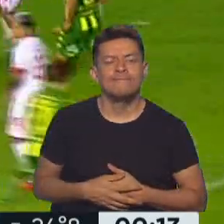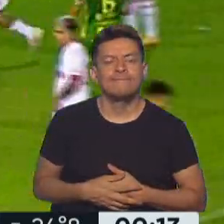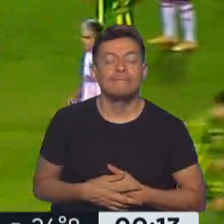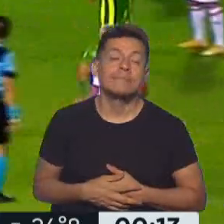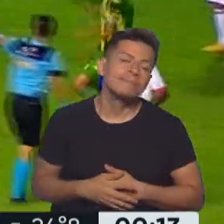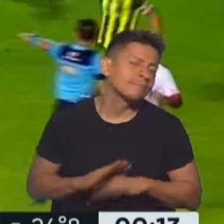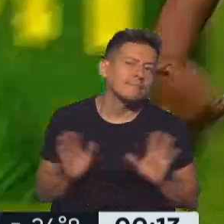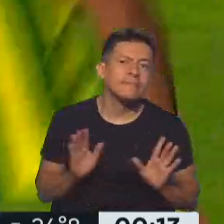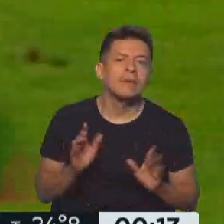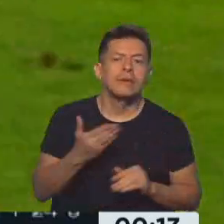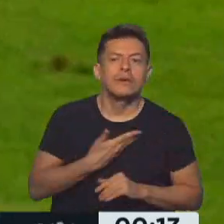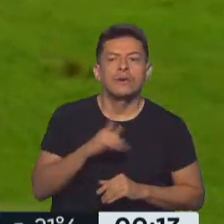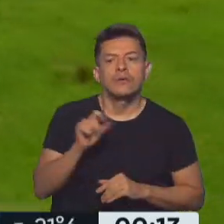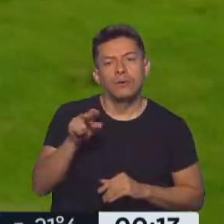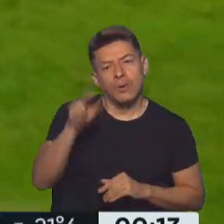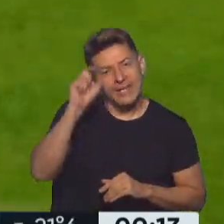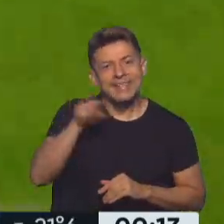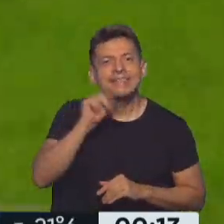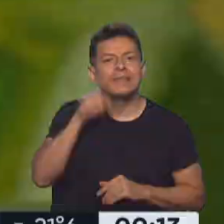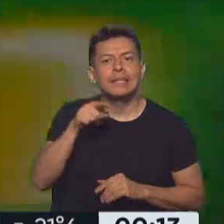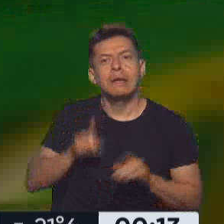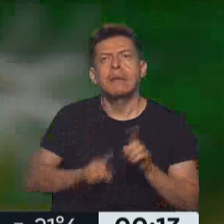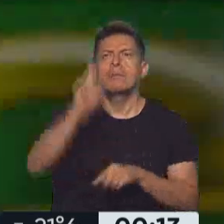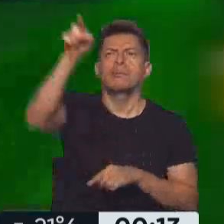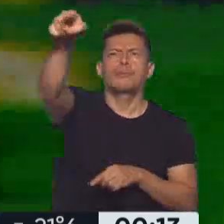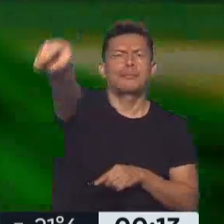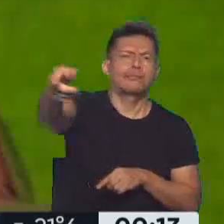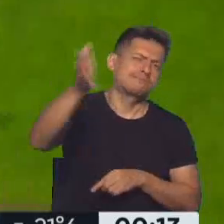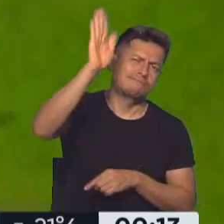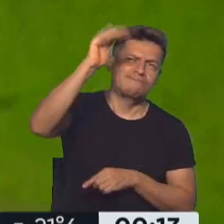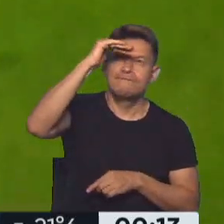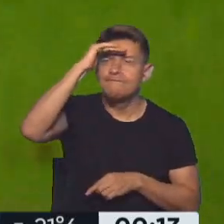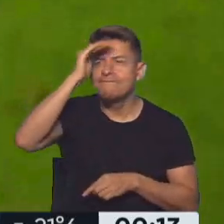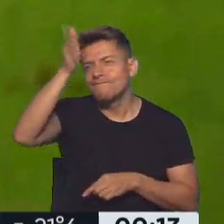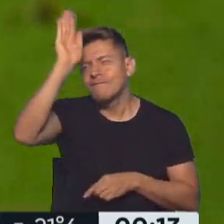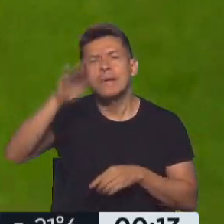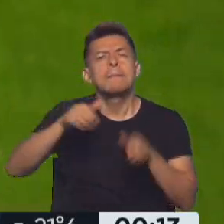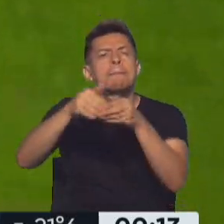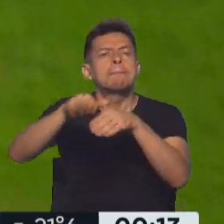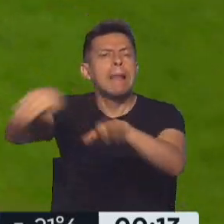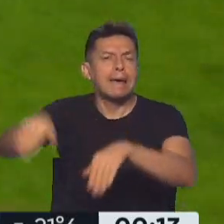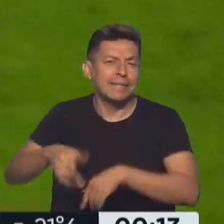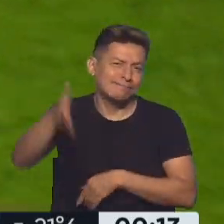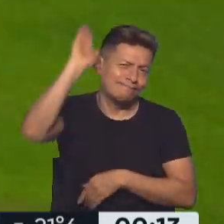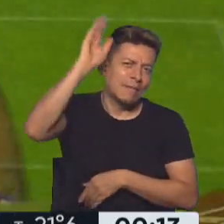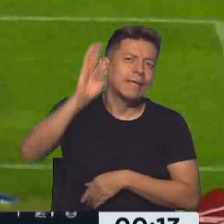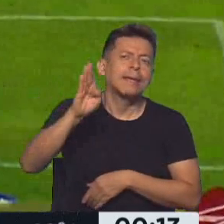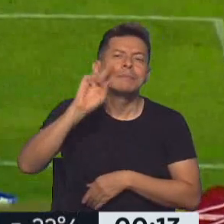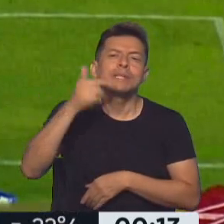Pero Florentín la tiró a las nubes. A la playa fue esa pelota. Terminó en la Bristol, te digo